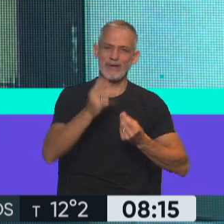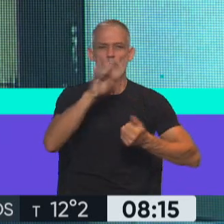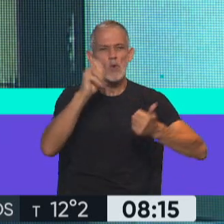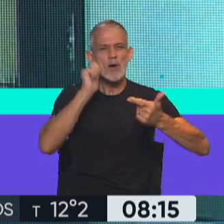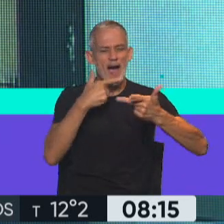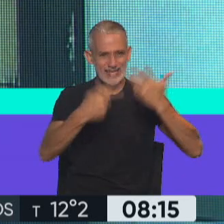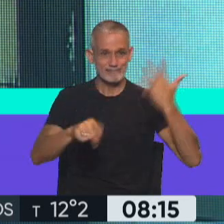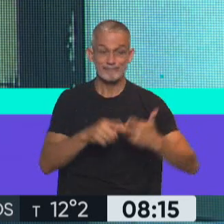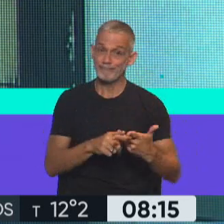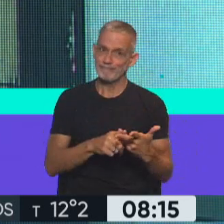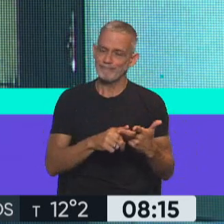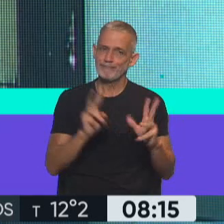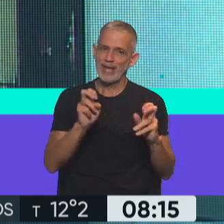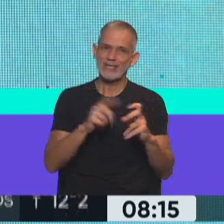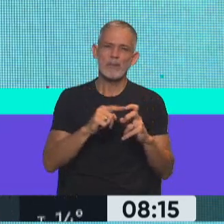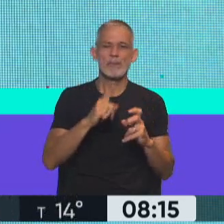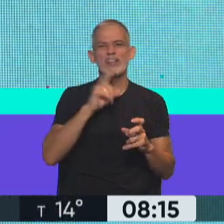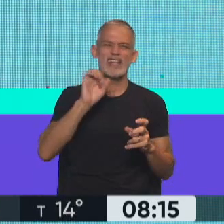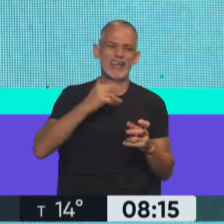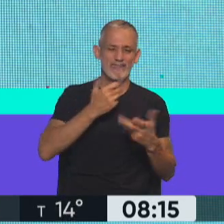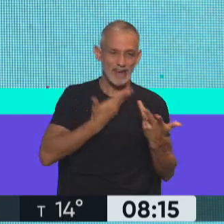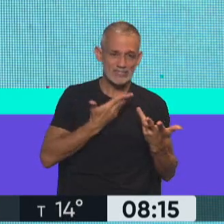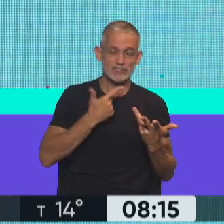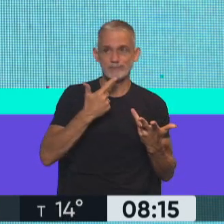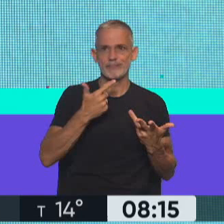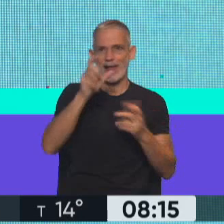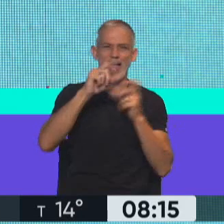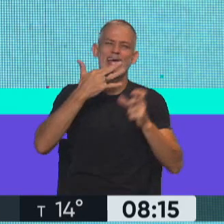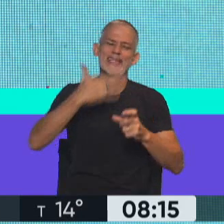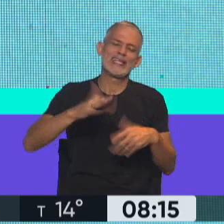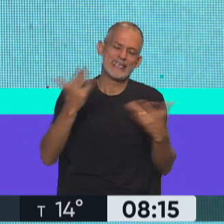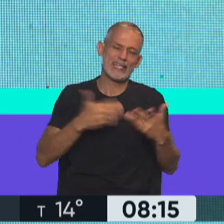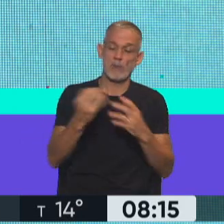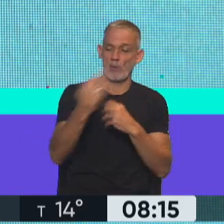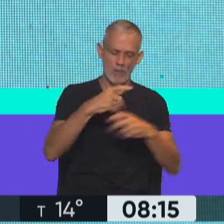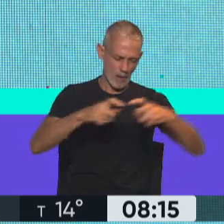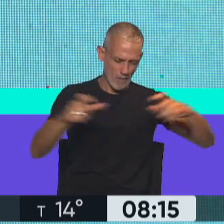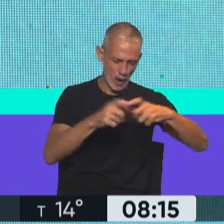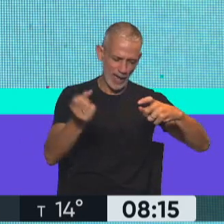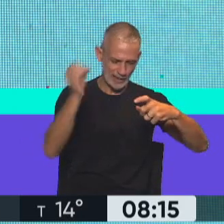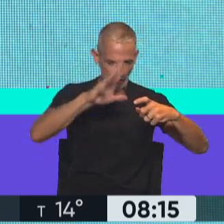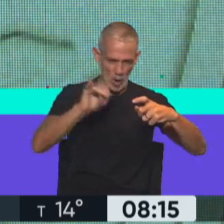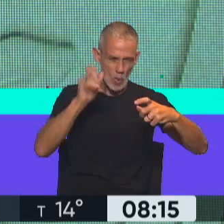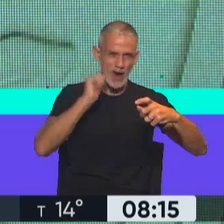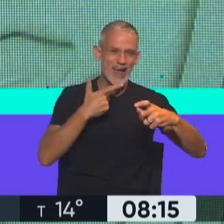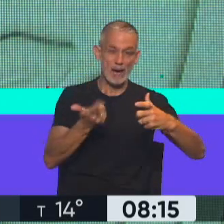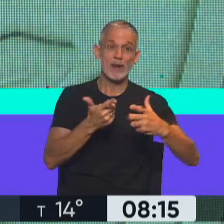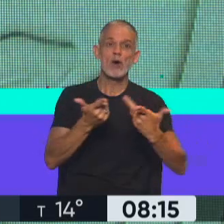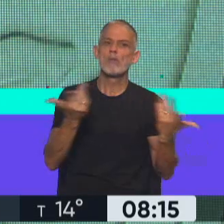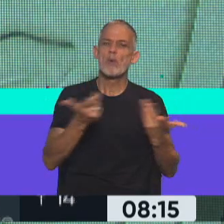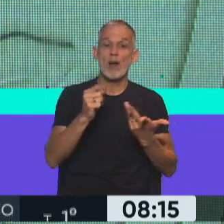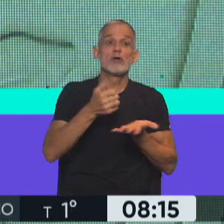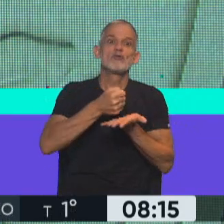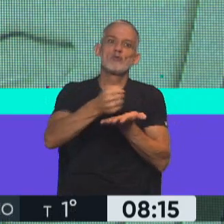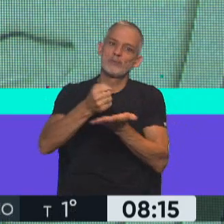el tema más concreto, siempre hablamos de tarifas porque es lo que la gente entiende, porque es lo que te llega a tu casa en la boleta. Pero el tema de fondo son